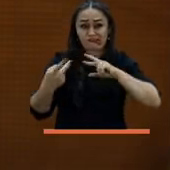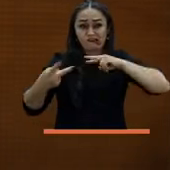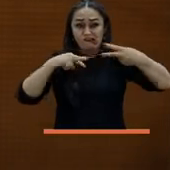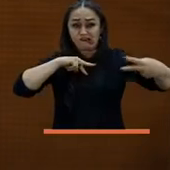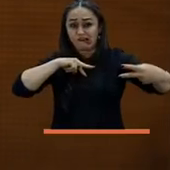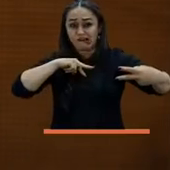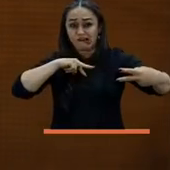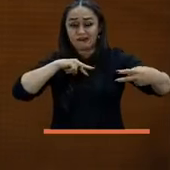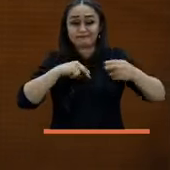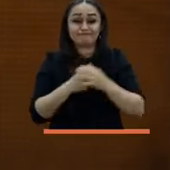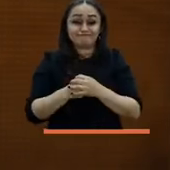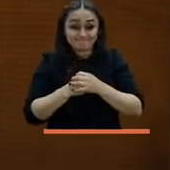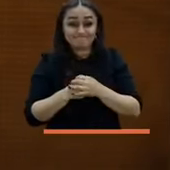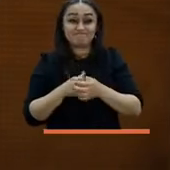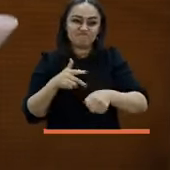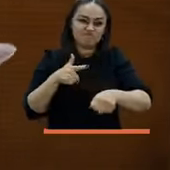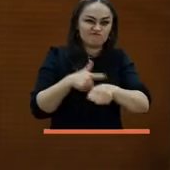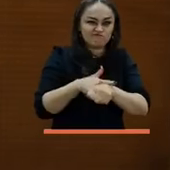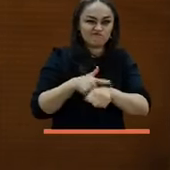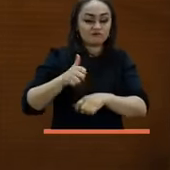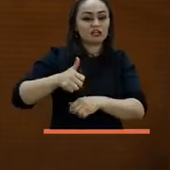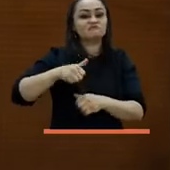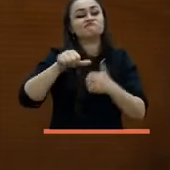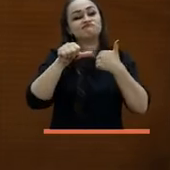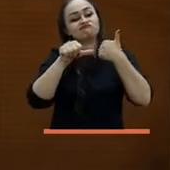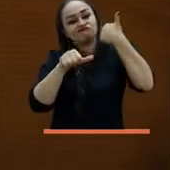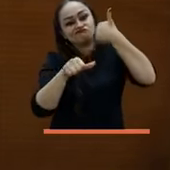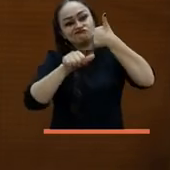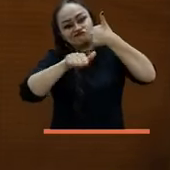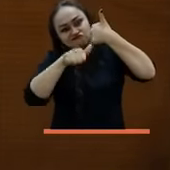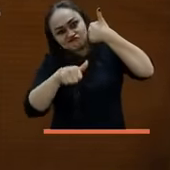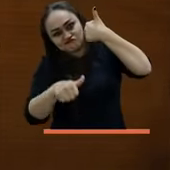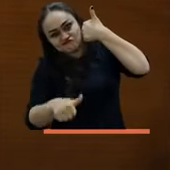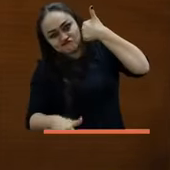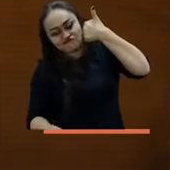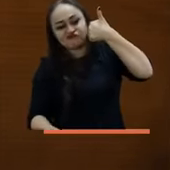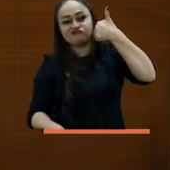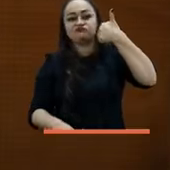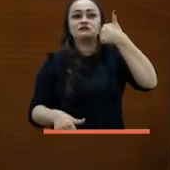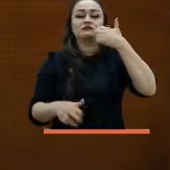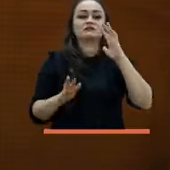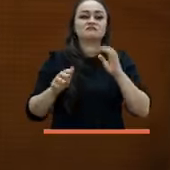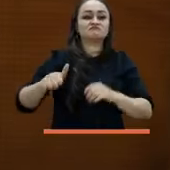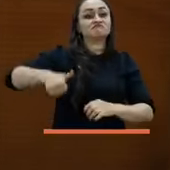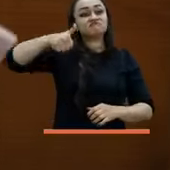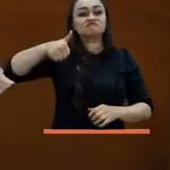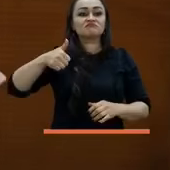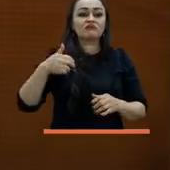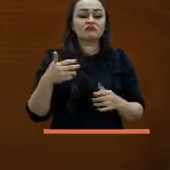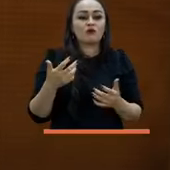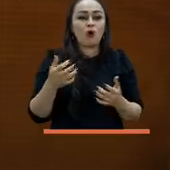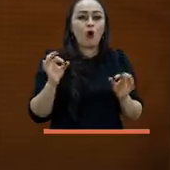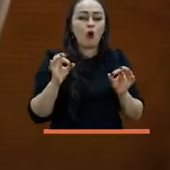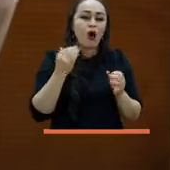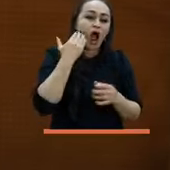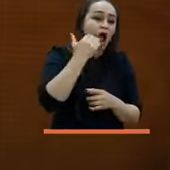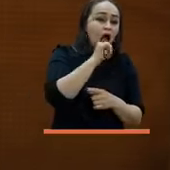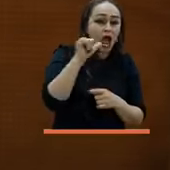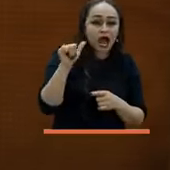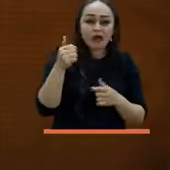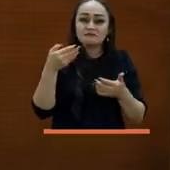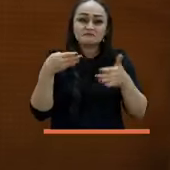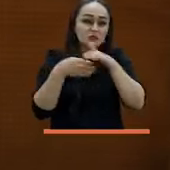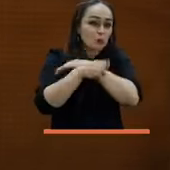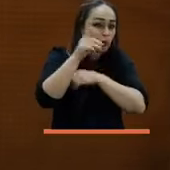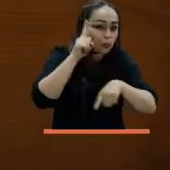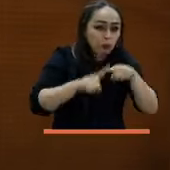no lo sean somos altamente jerarquizados con unos esquemas donde las mujeres o la población libertad no puede acceder